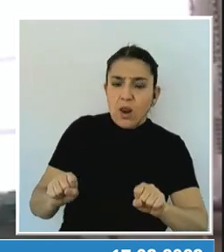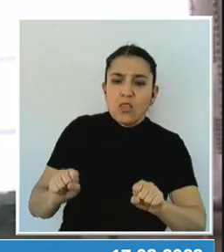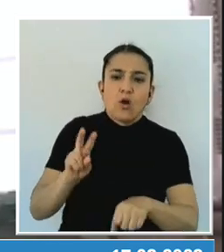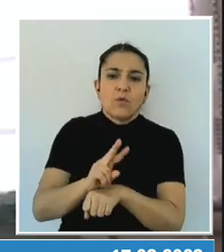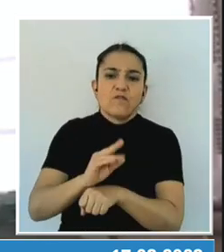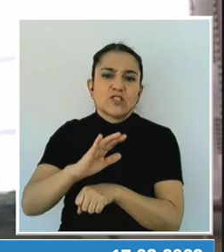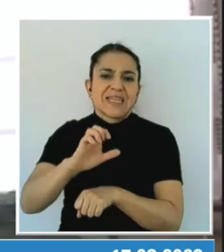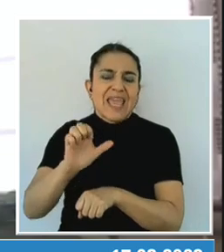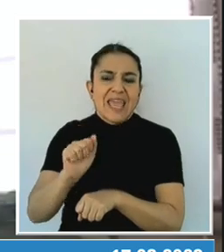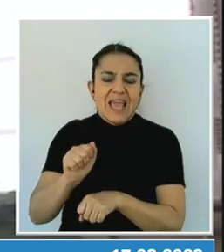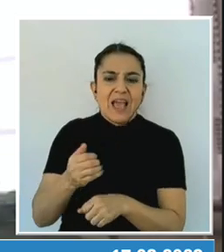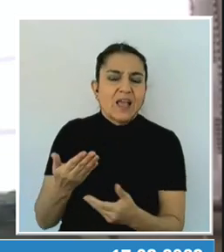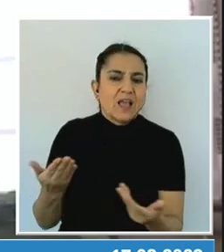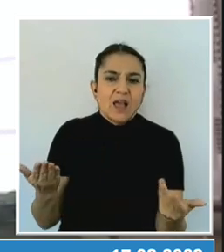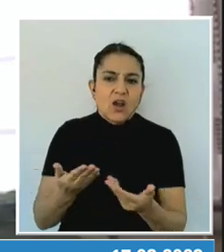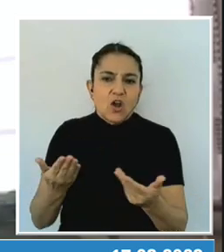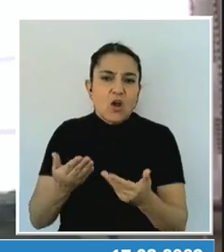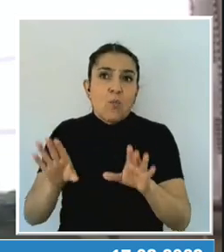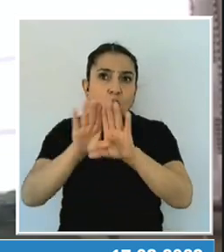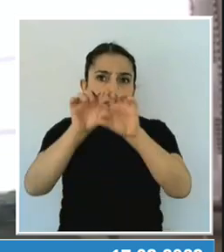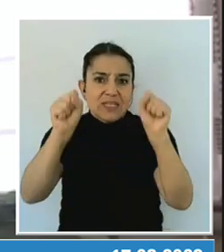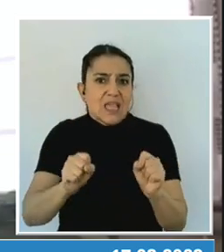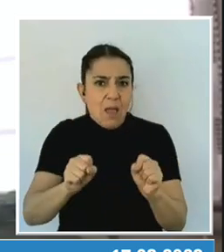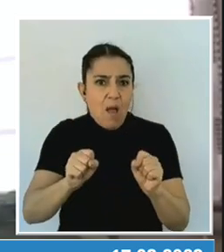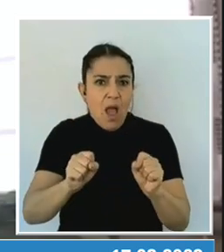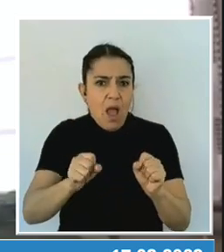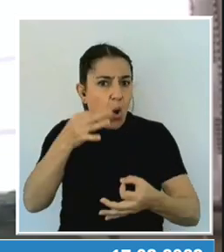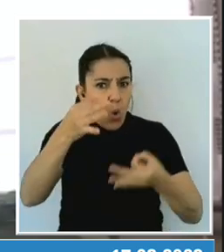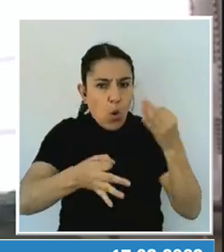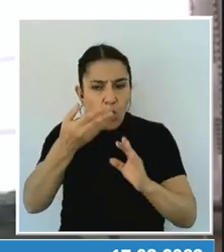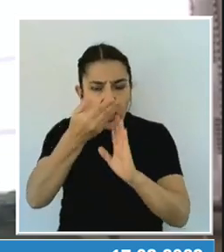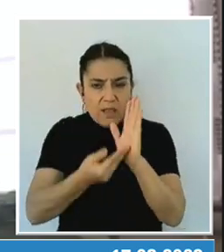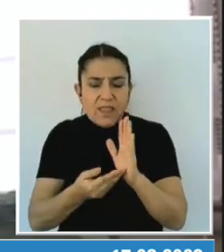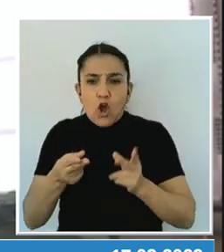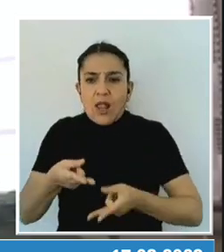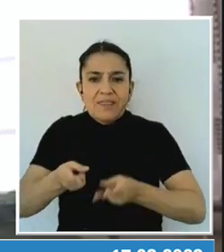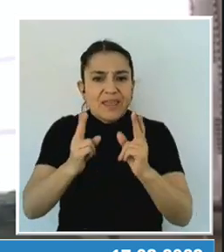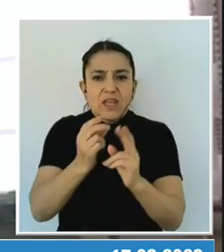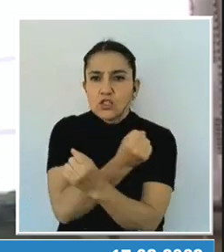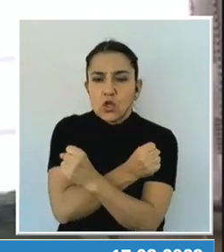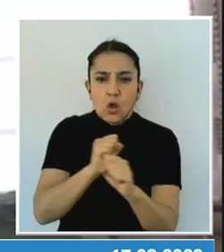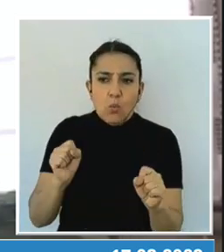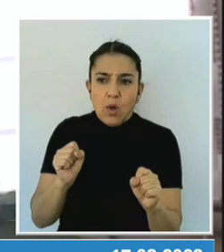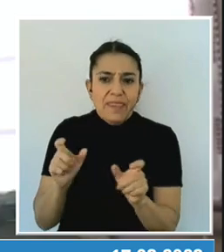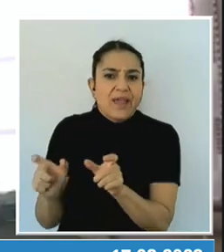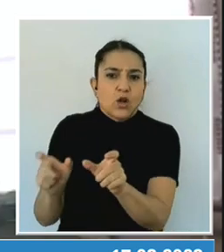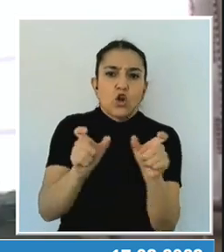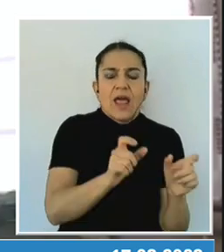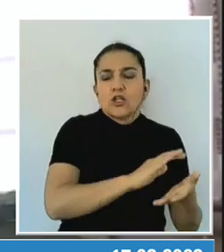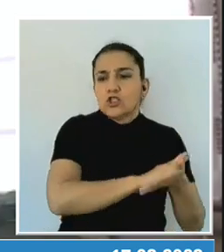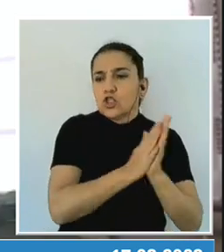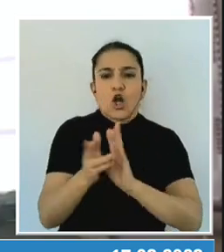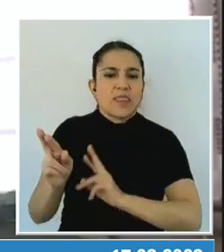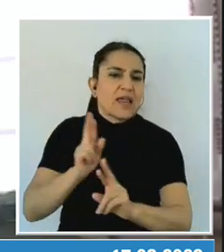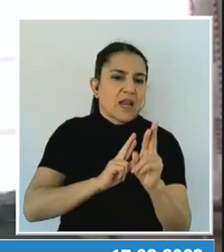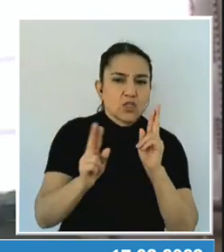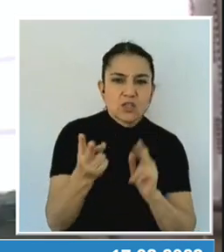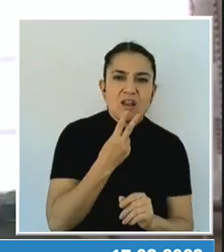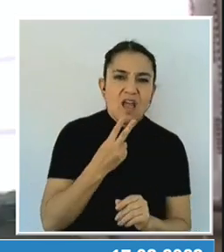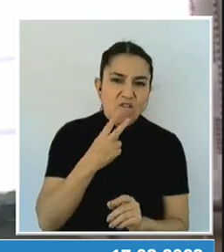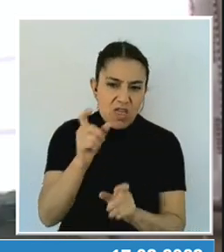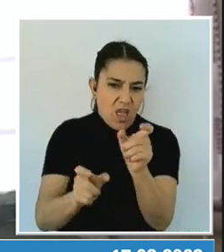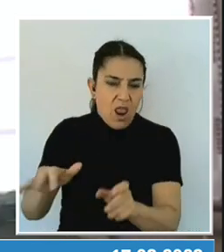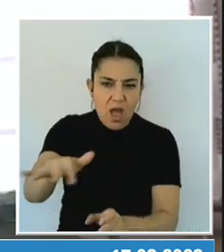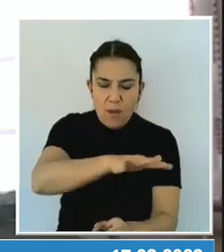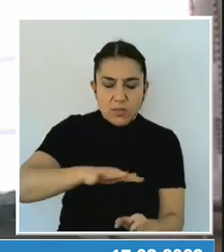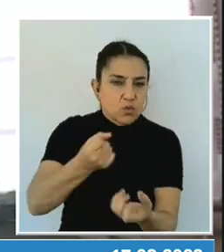¿no? del sistema jurídico, ¿no? El derecho no puede regular todas las relaciones de la vida social, ni puede